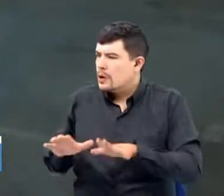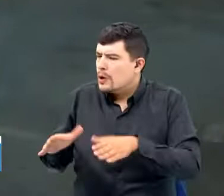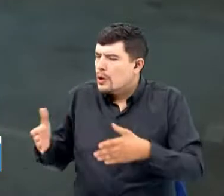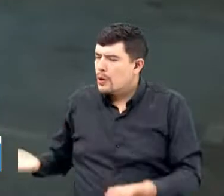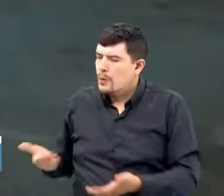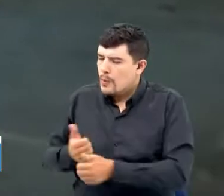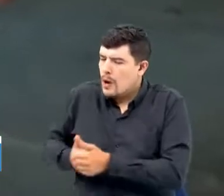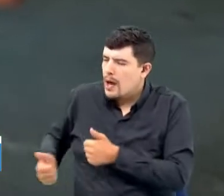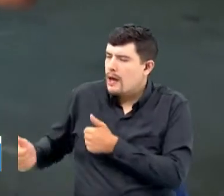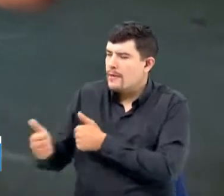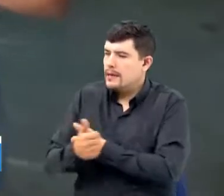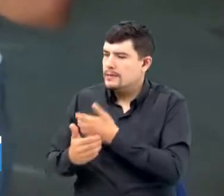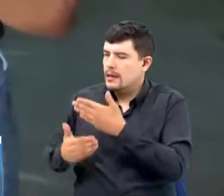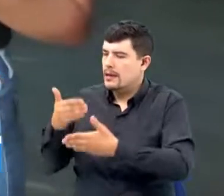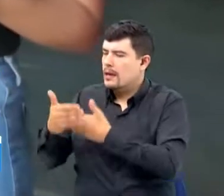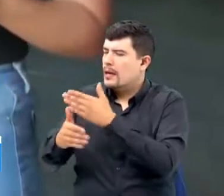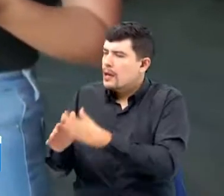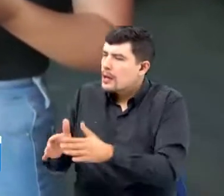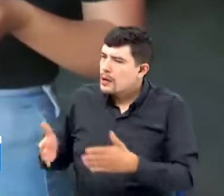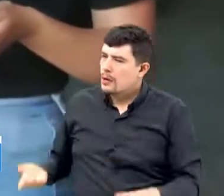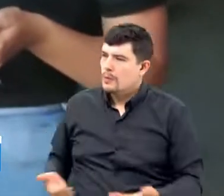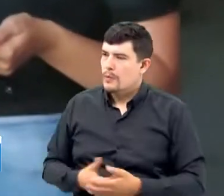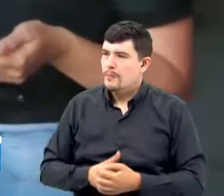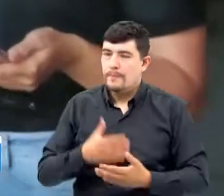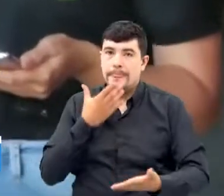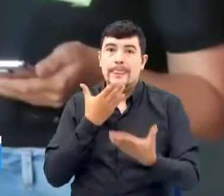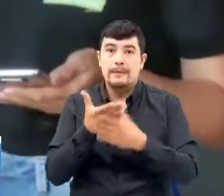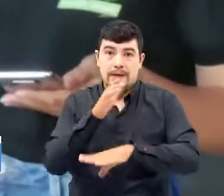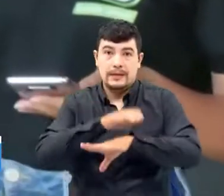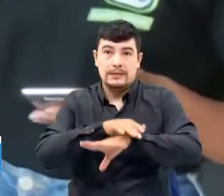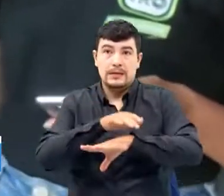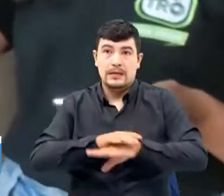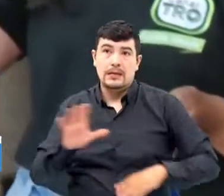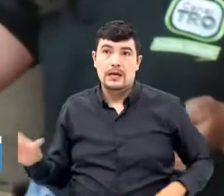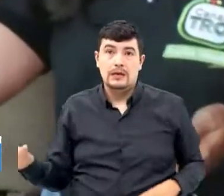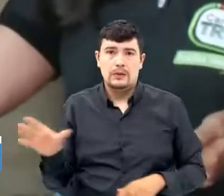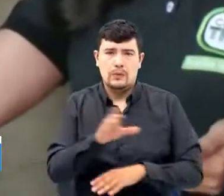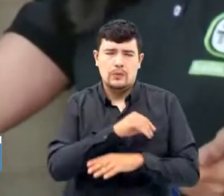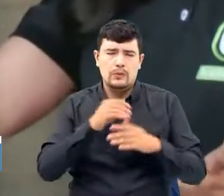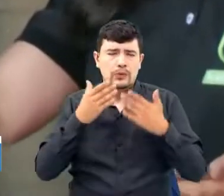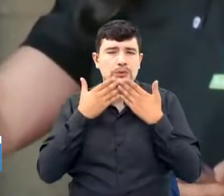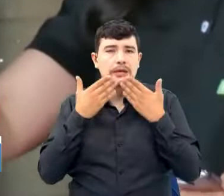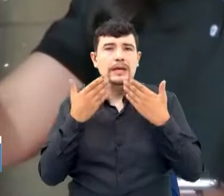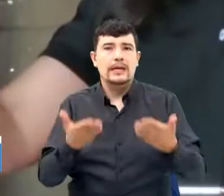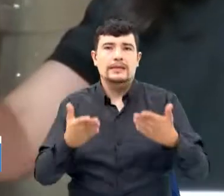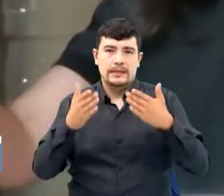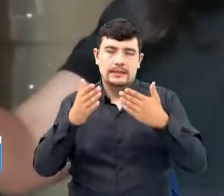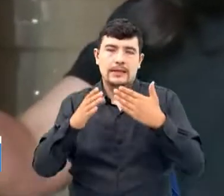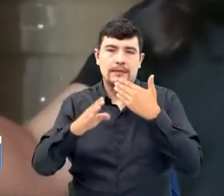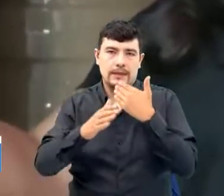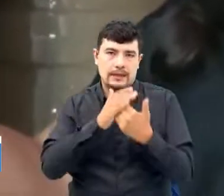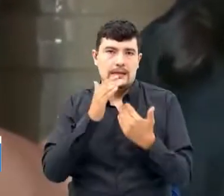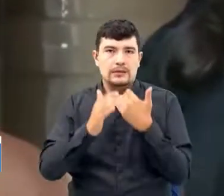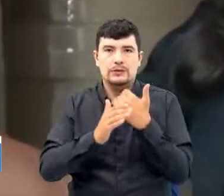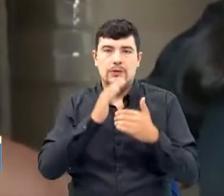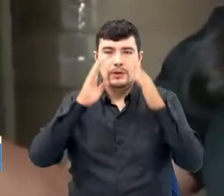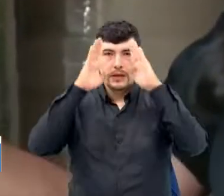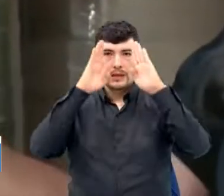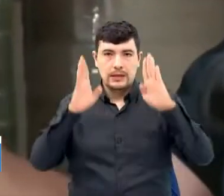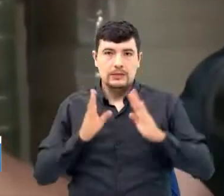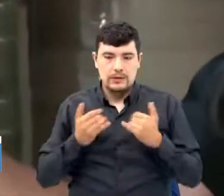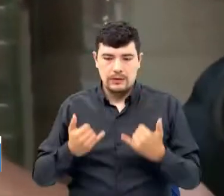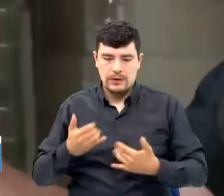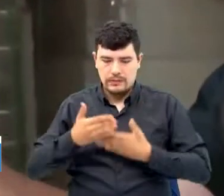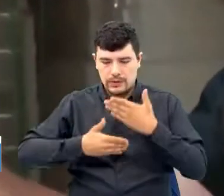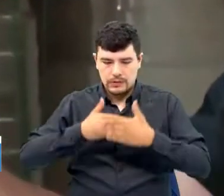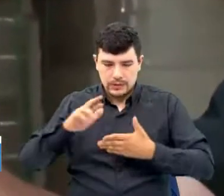este proceso. Bueno, muy buenas tardes a todos. Muchas gracias por la invitación y por estar tan pendientes de esta reactivación